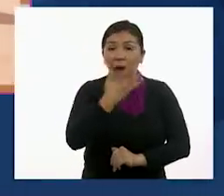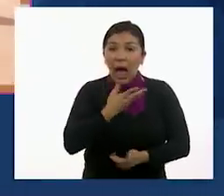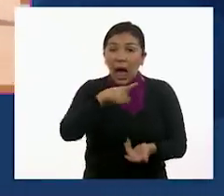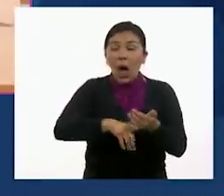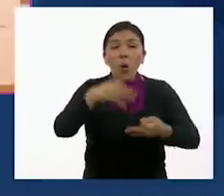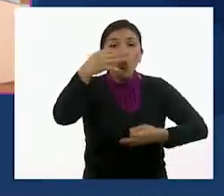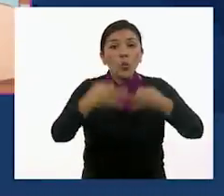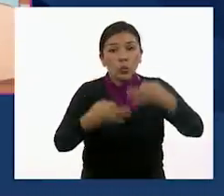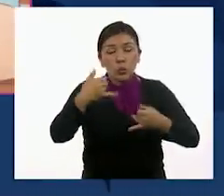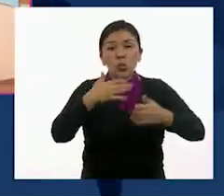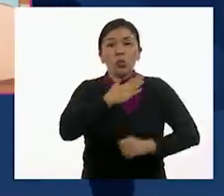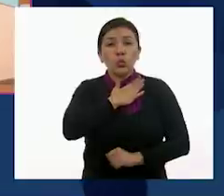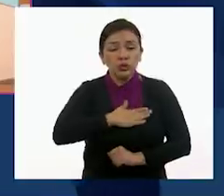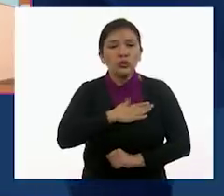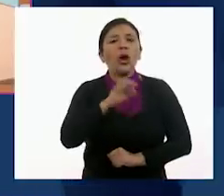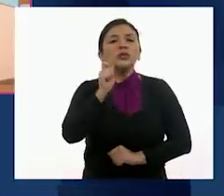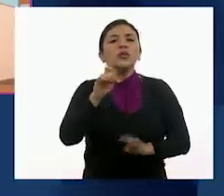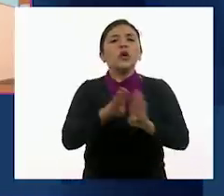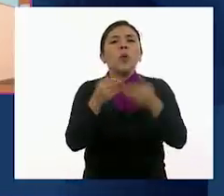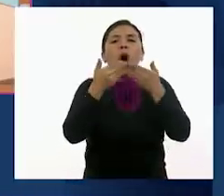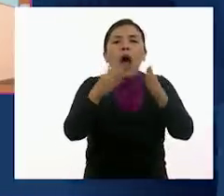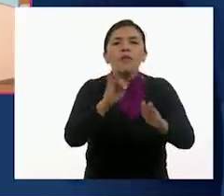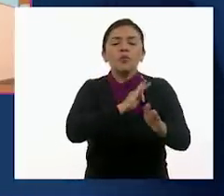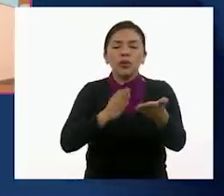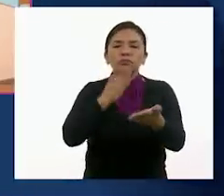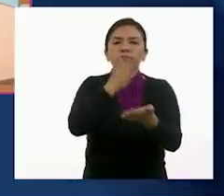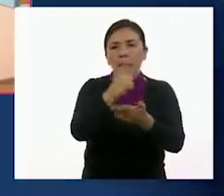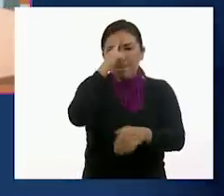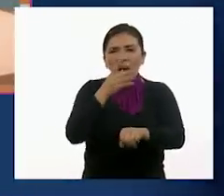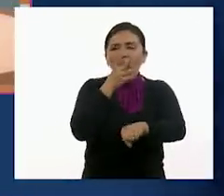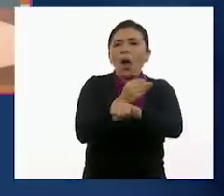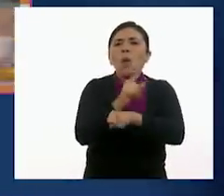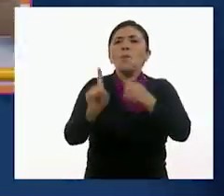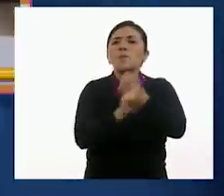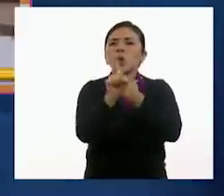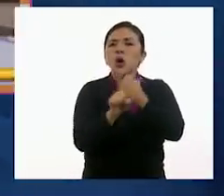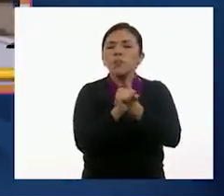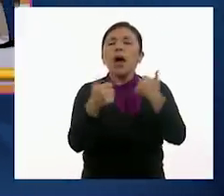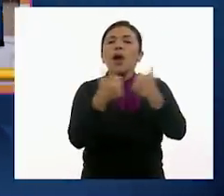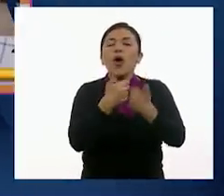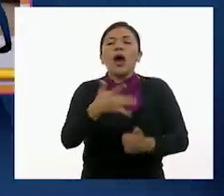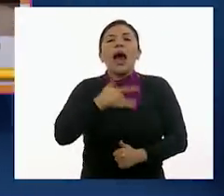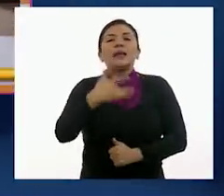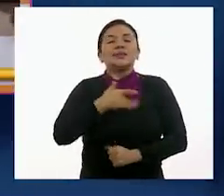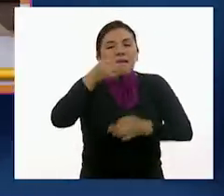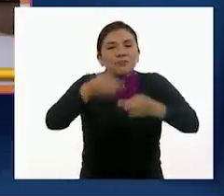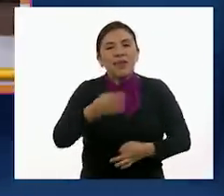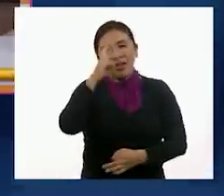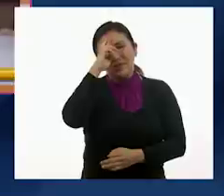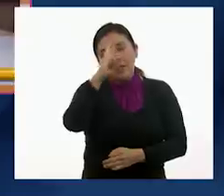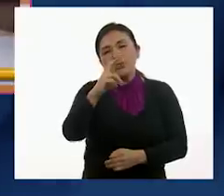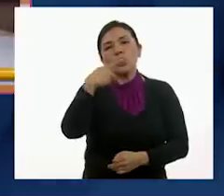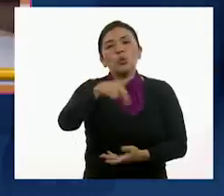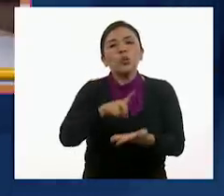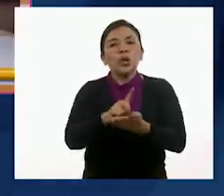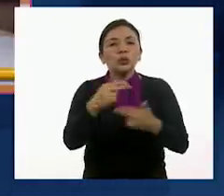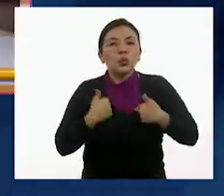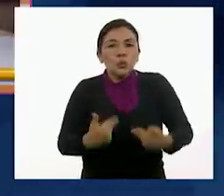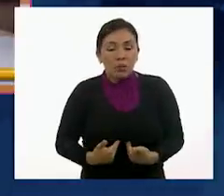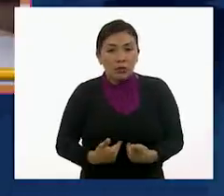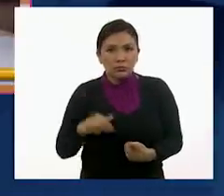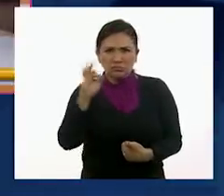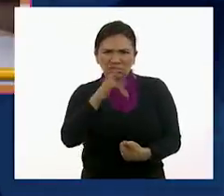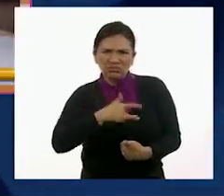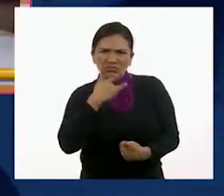derecho que te abre las puertas de las autoridades para resolver tus problemas y garantizar el respeto de tus derechos humanos.